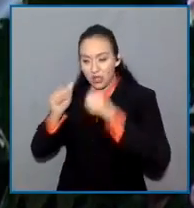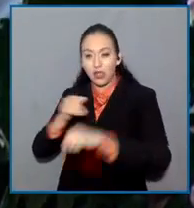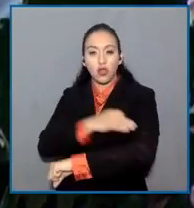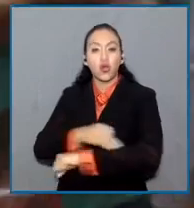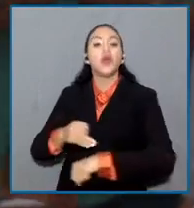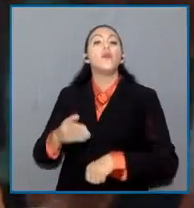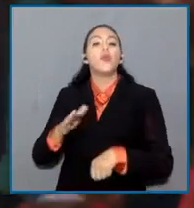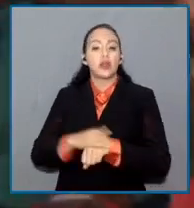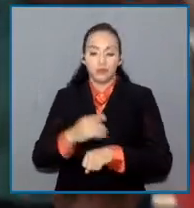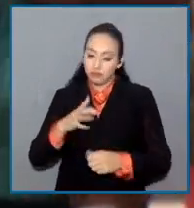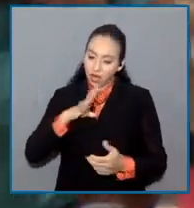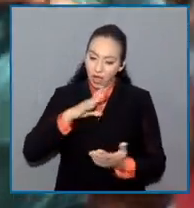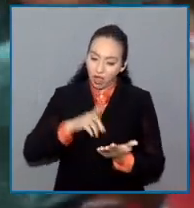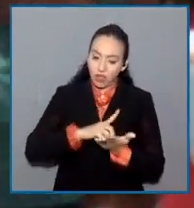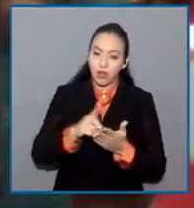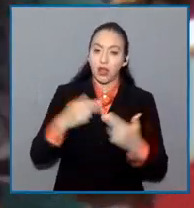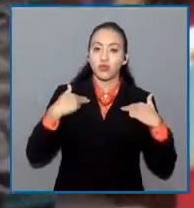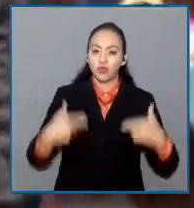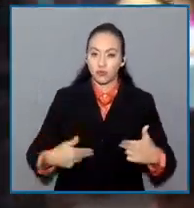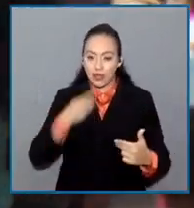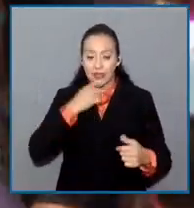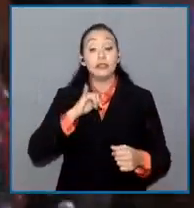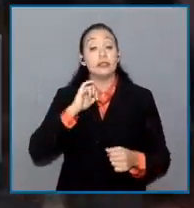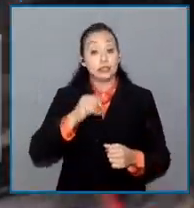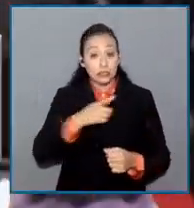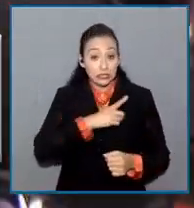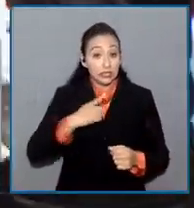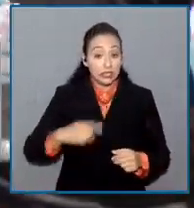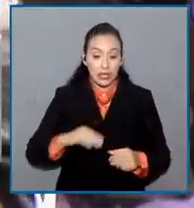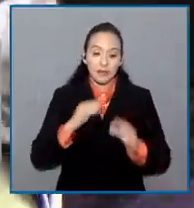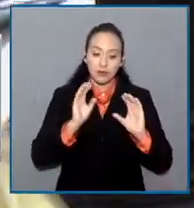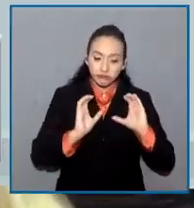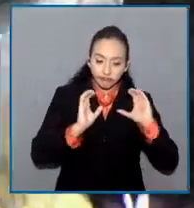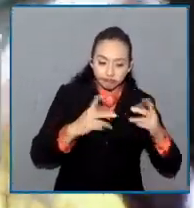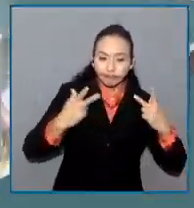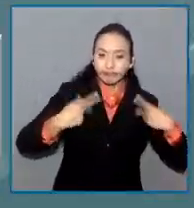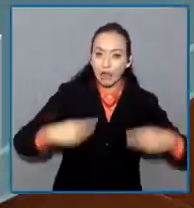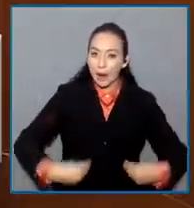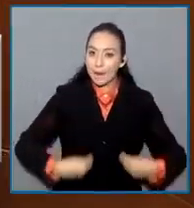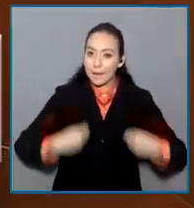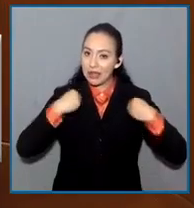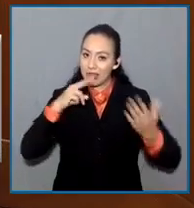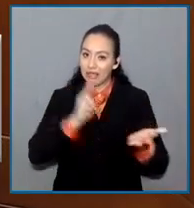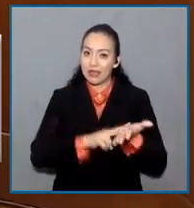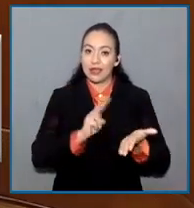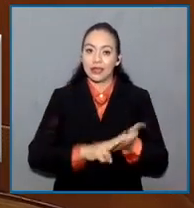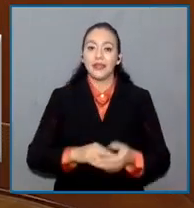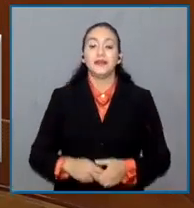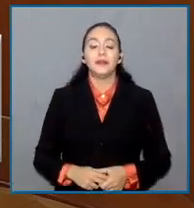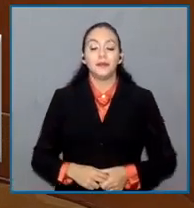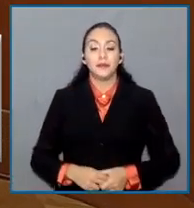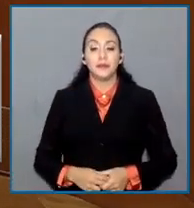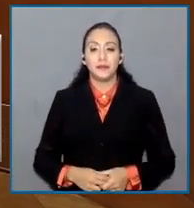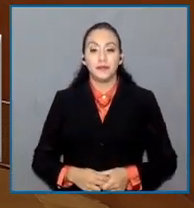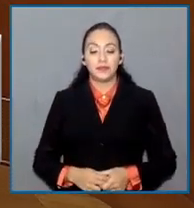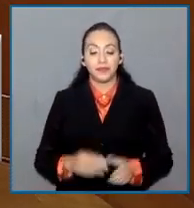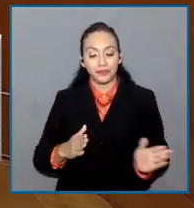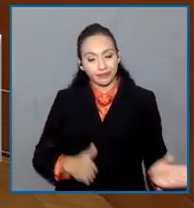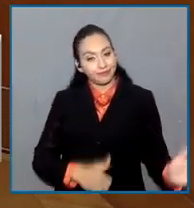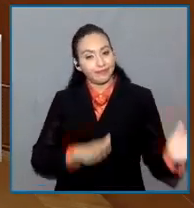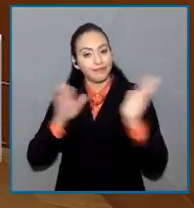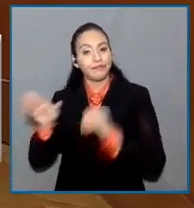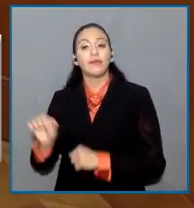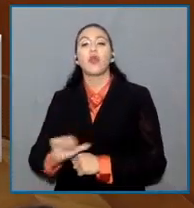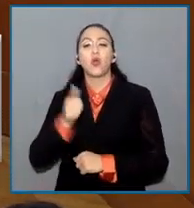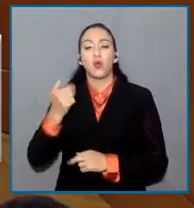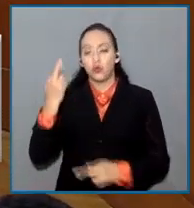de legalidad, seguridad jurídica, dignidad personal y acceso efectivo a la justicia. En otro asunto, la sala resolvió que para